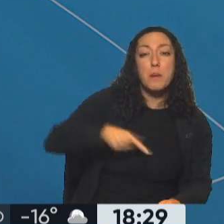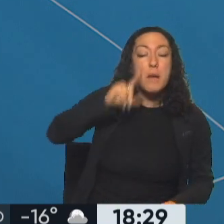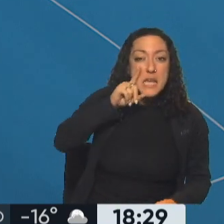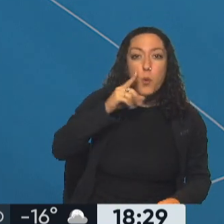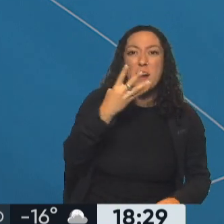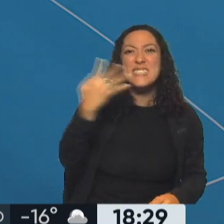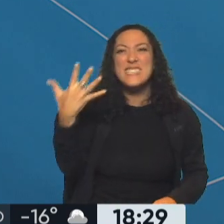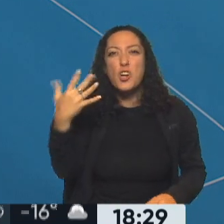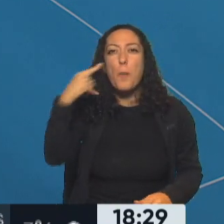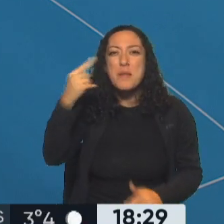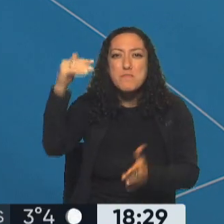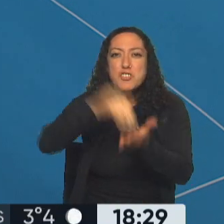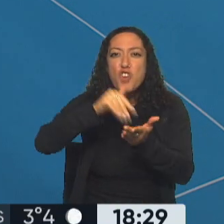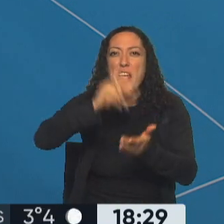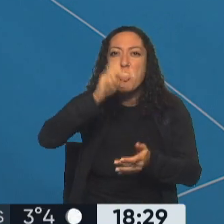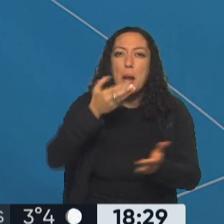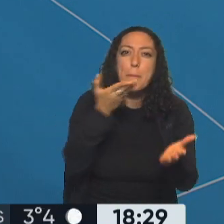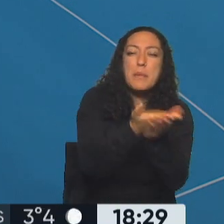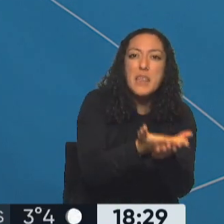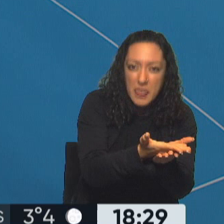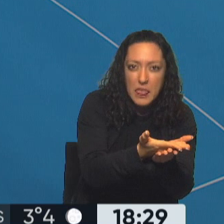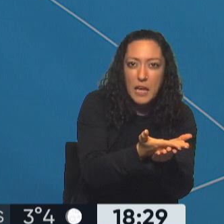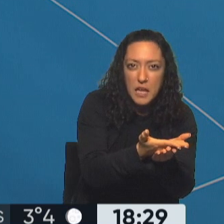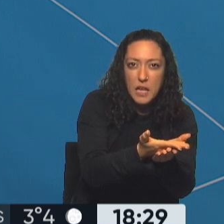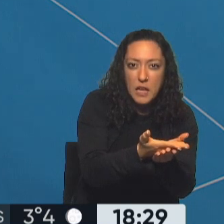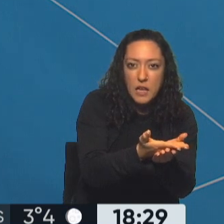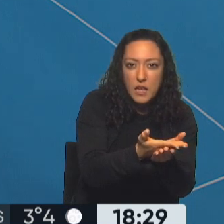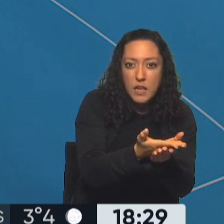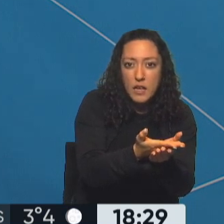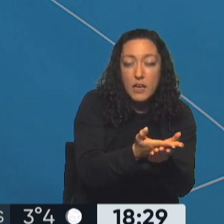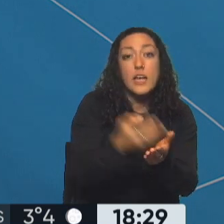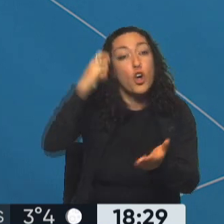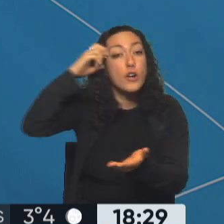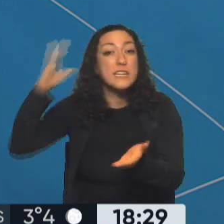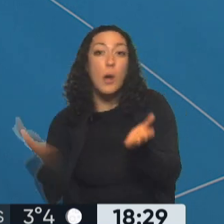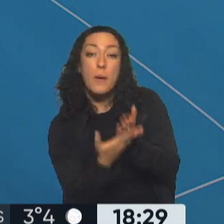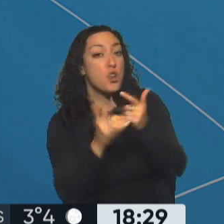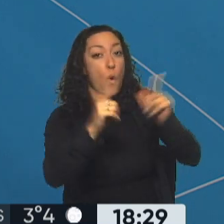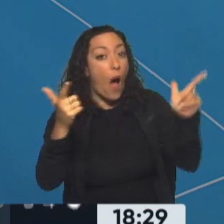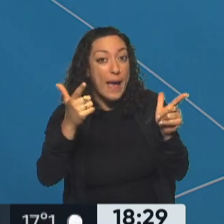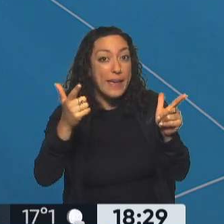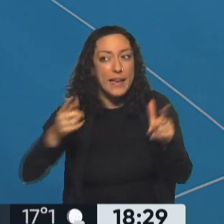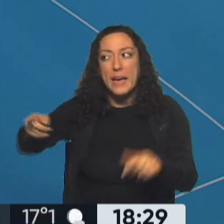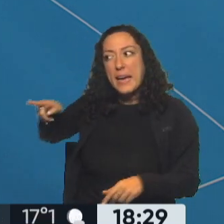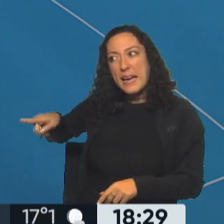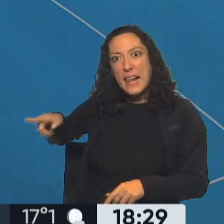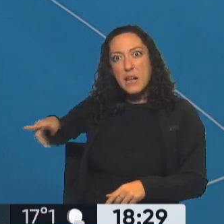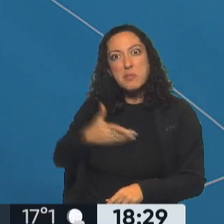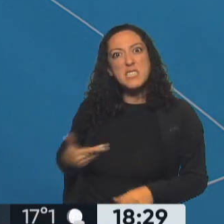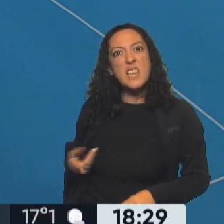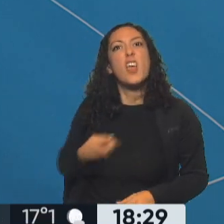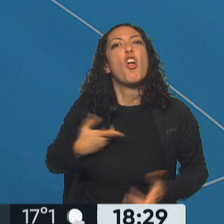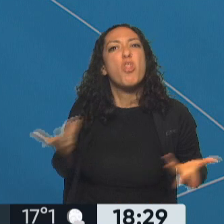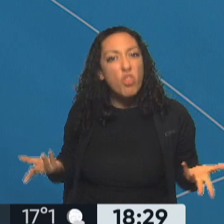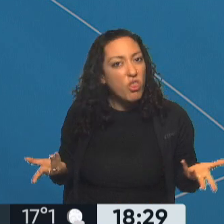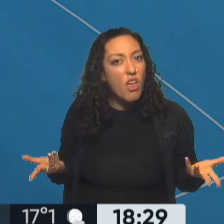45 mil millones de dólares a todos los argentinos sin el aval del Congreso para endeudar a las futuras generaciones? Y